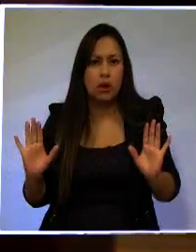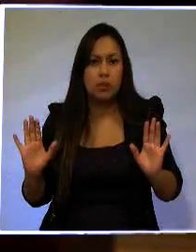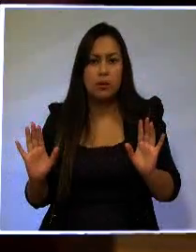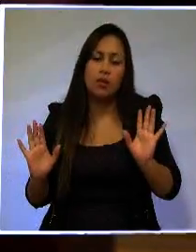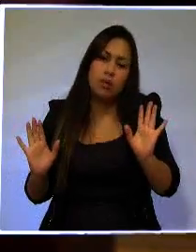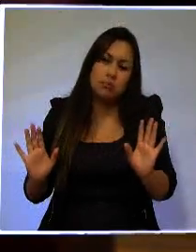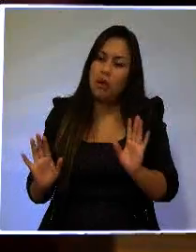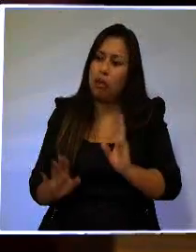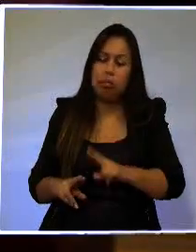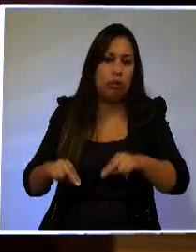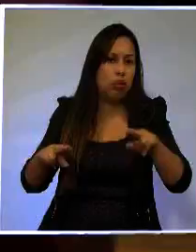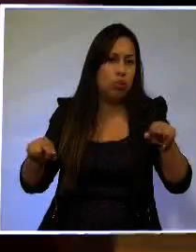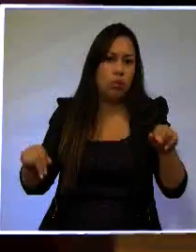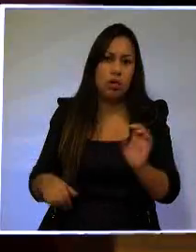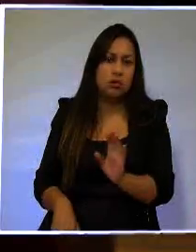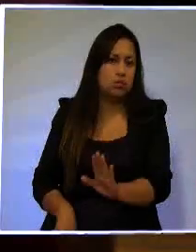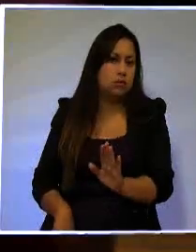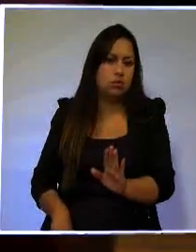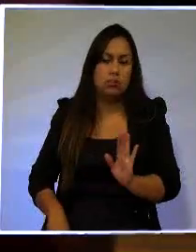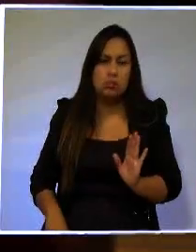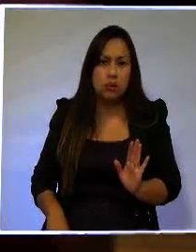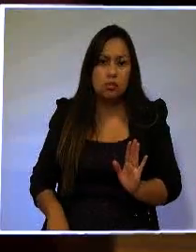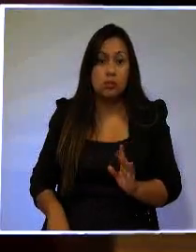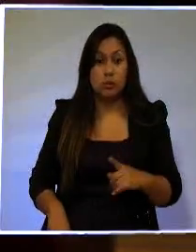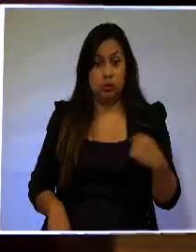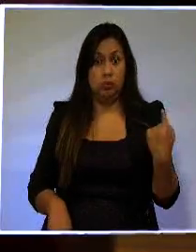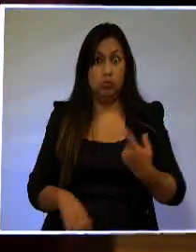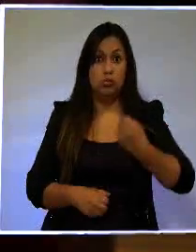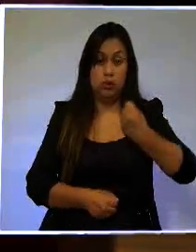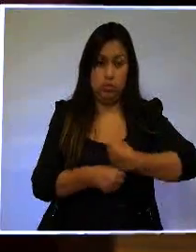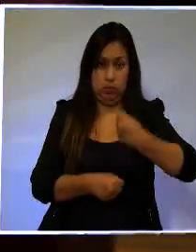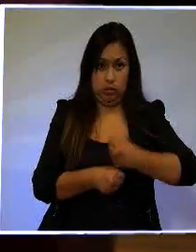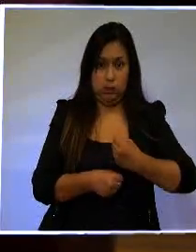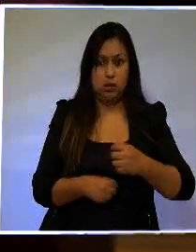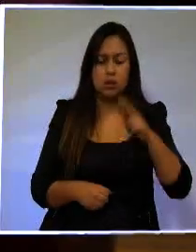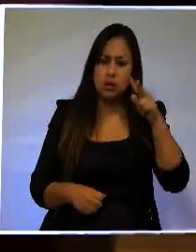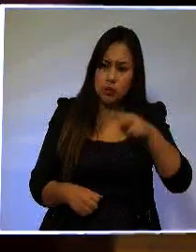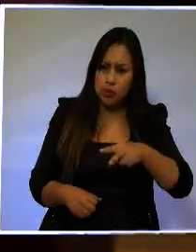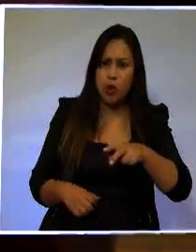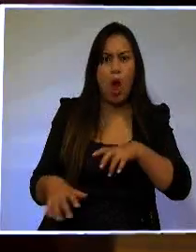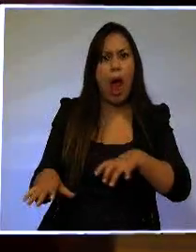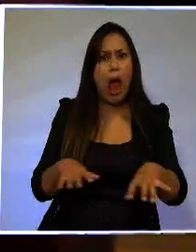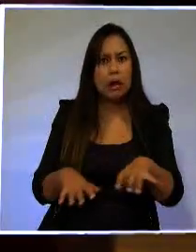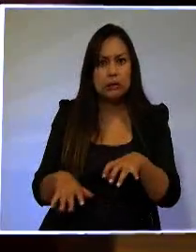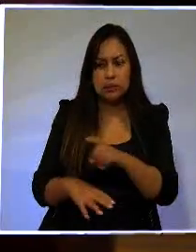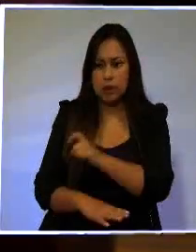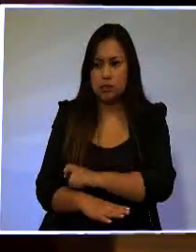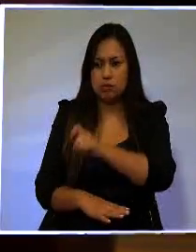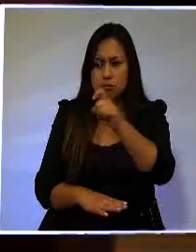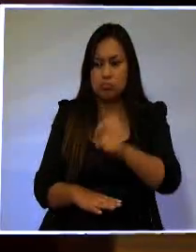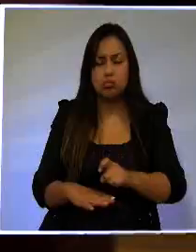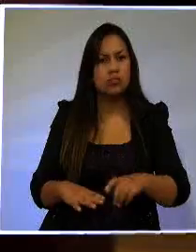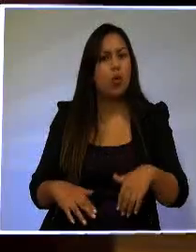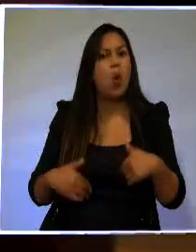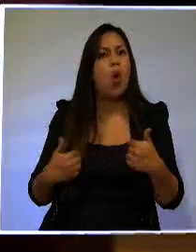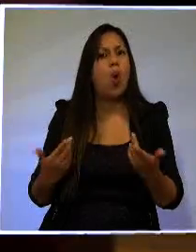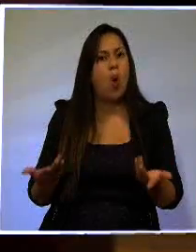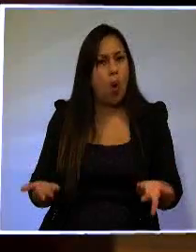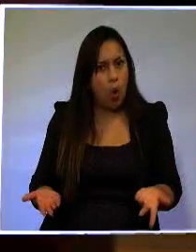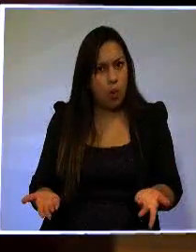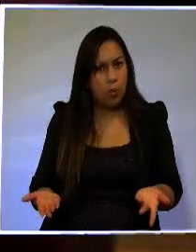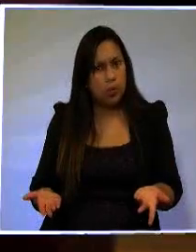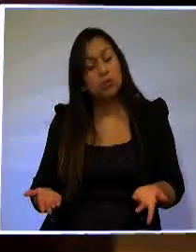que nosotros estamos trabajando es en detectar en cuantificar la actividad del volcán y en base a la cuantificación de esa actividad